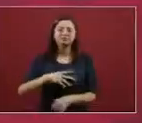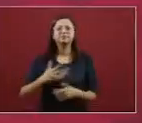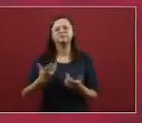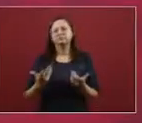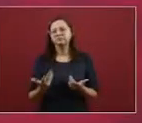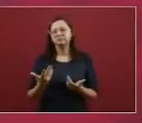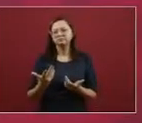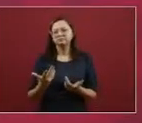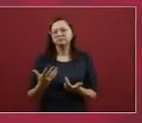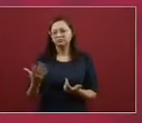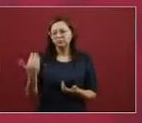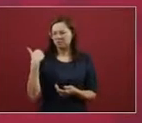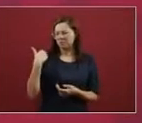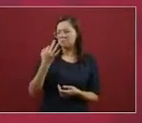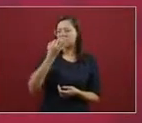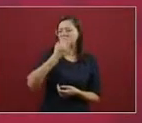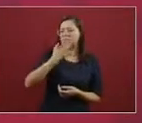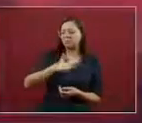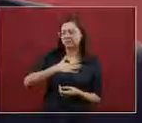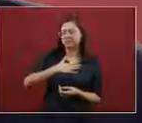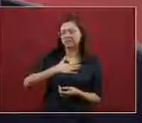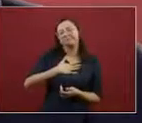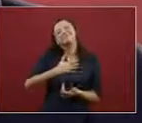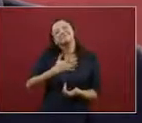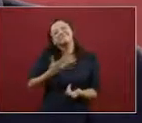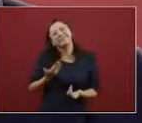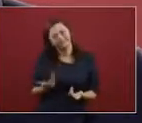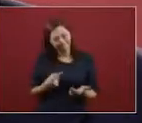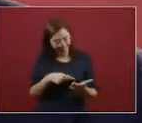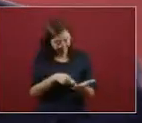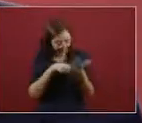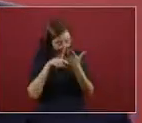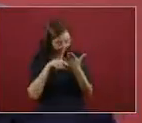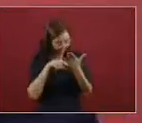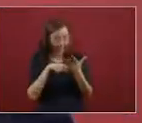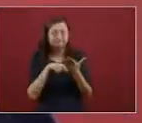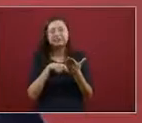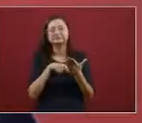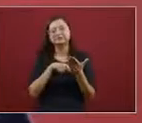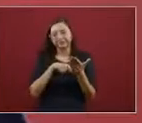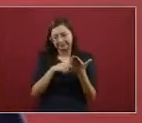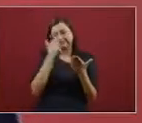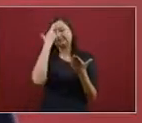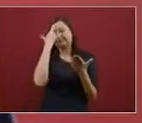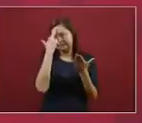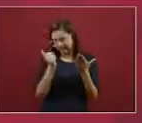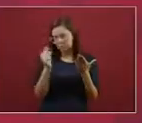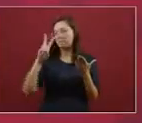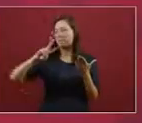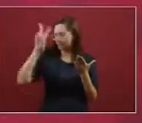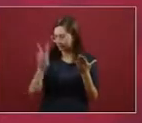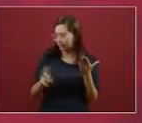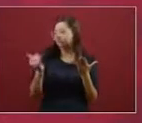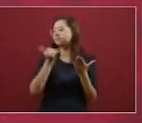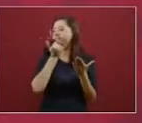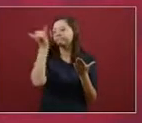decirlo y si corresponde a la realidad